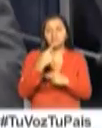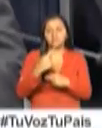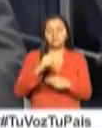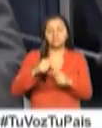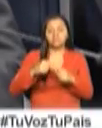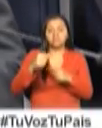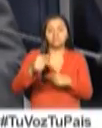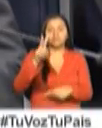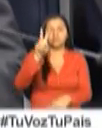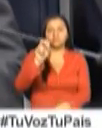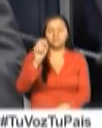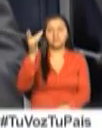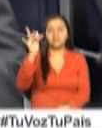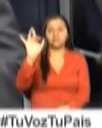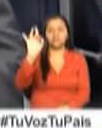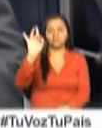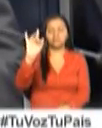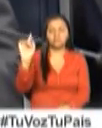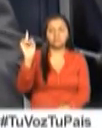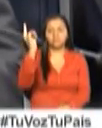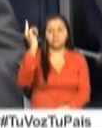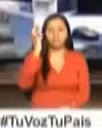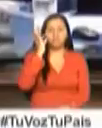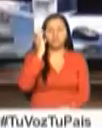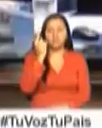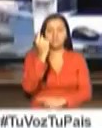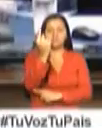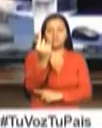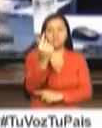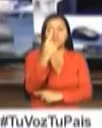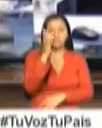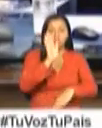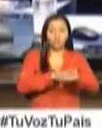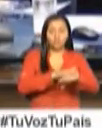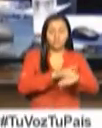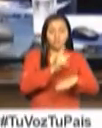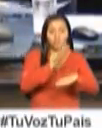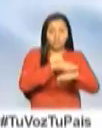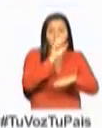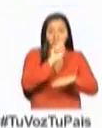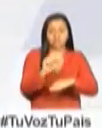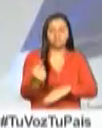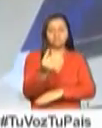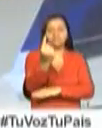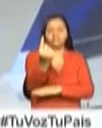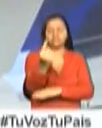hasta 2018 si la primera mujer al frente del Estado brasileño es hallada culpable.